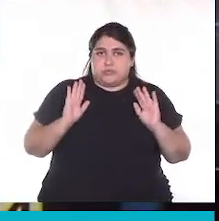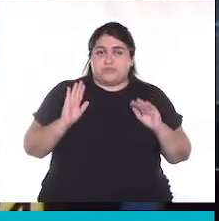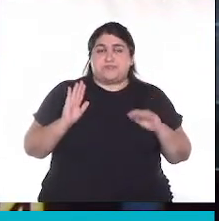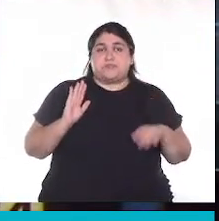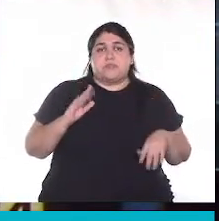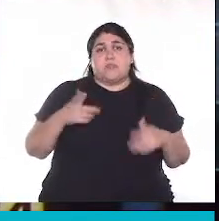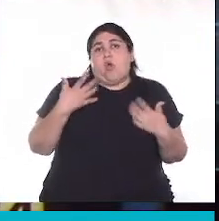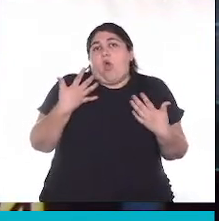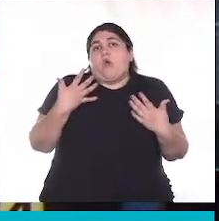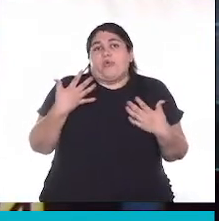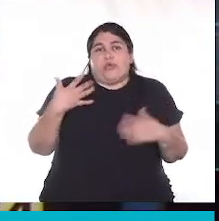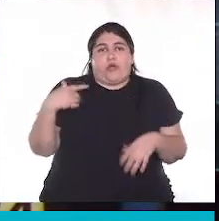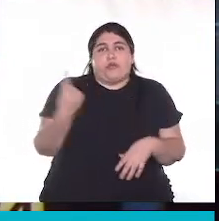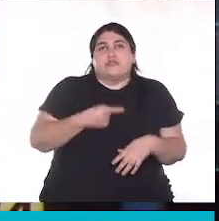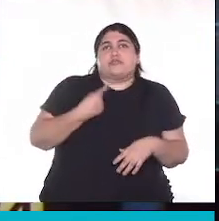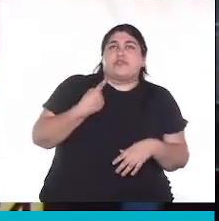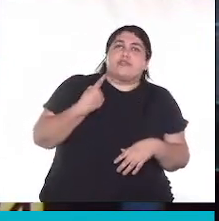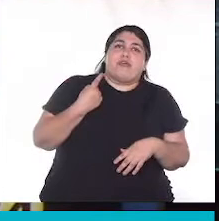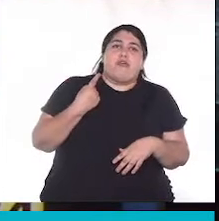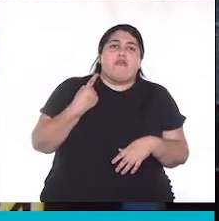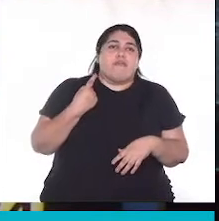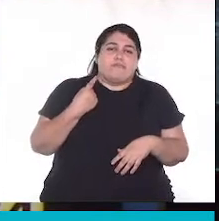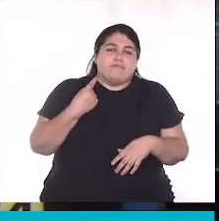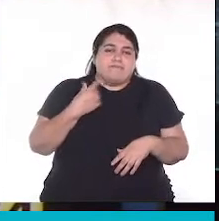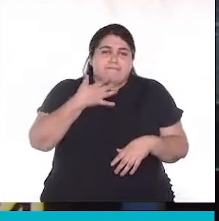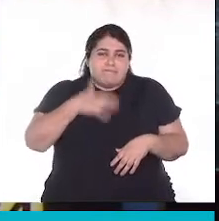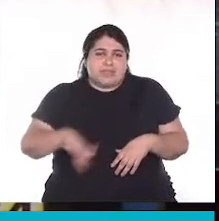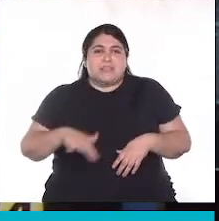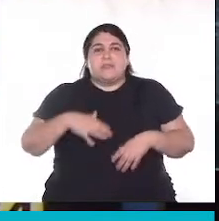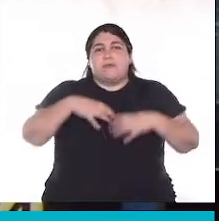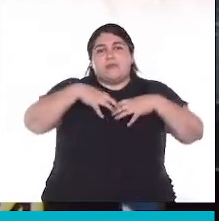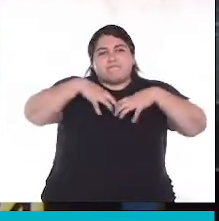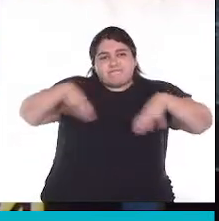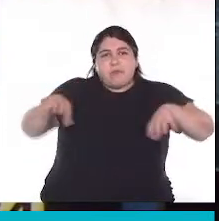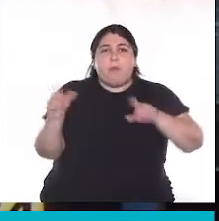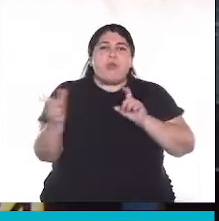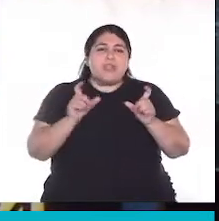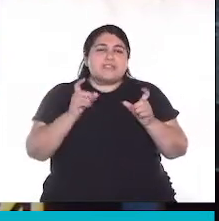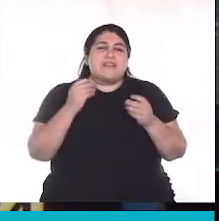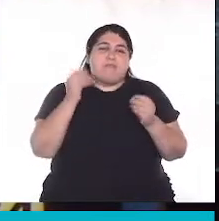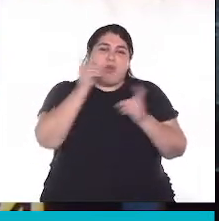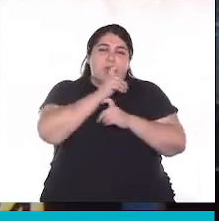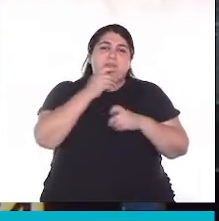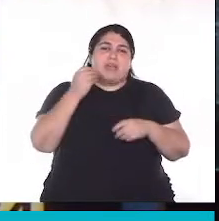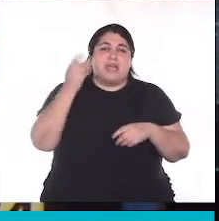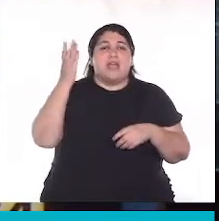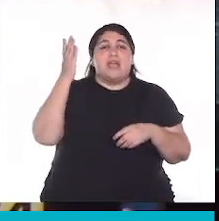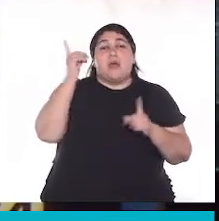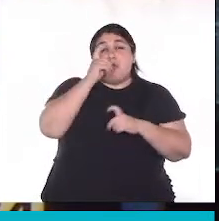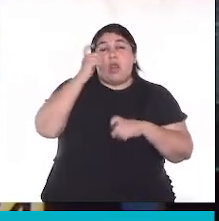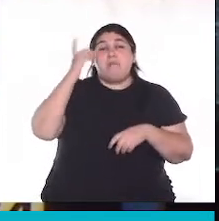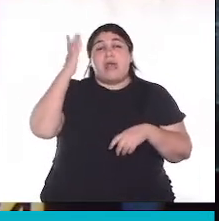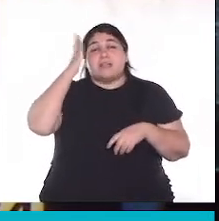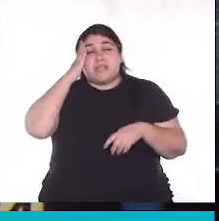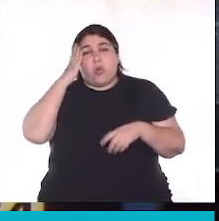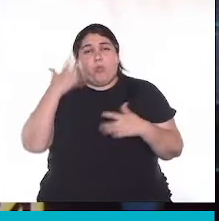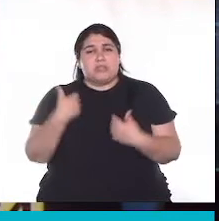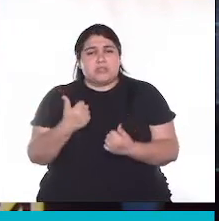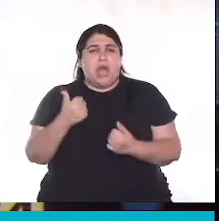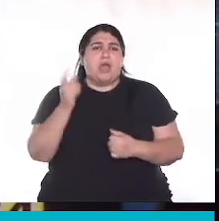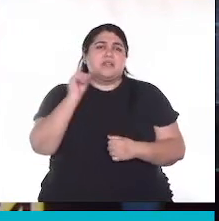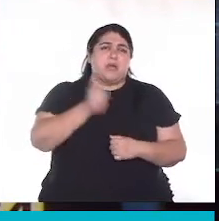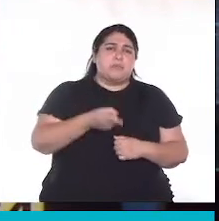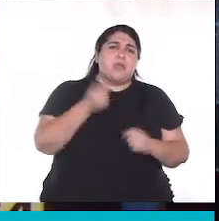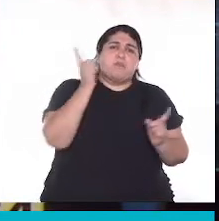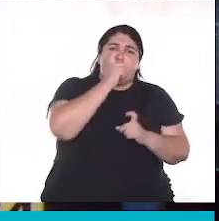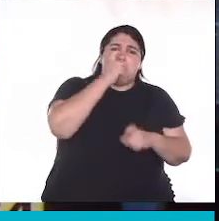no vamos a evitar hablar de la brecha que hay de salud mental y de malestar psicológico, que el Observatorio de la